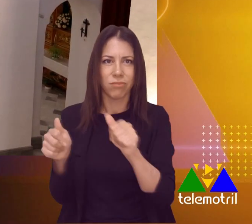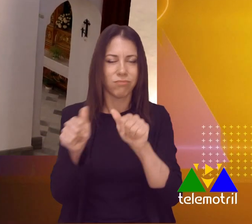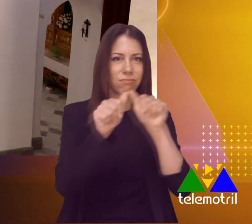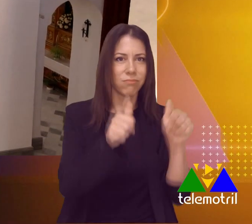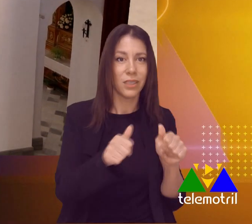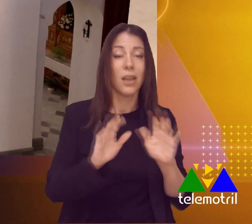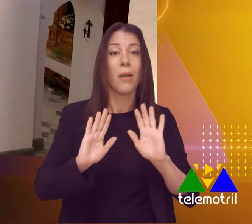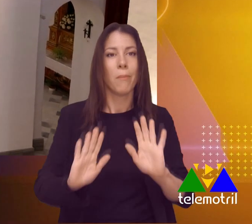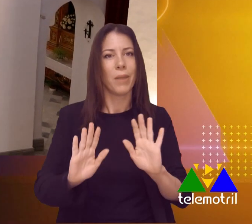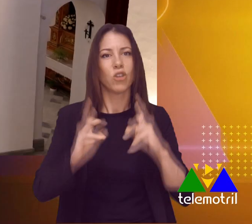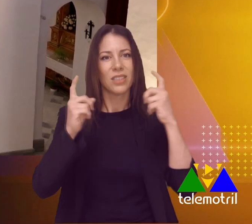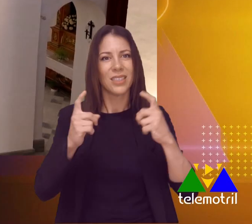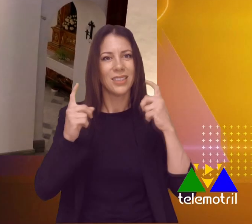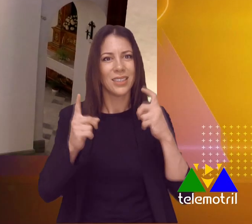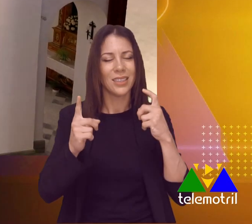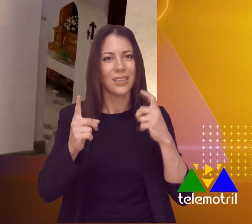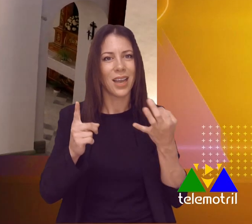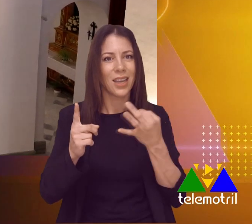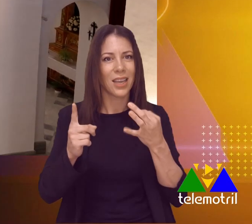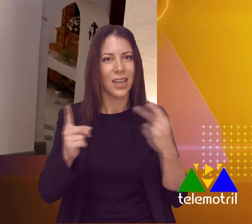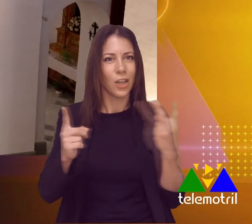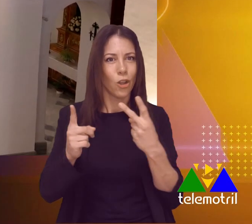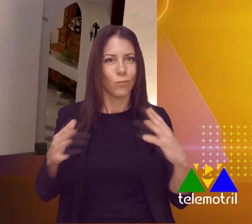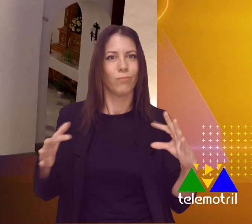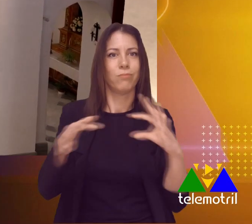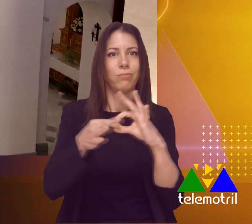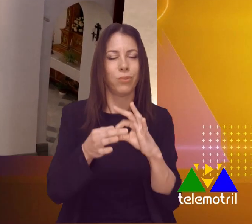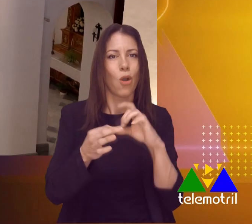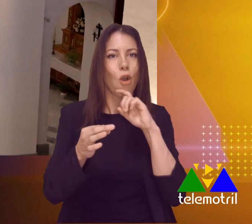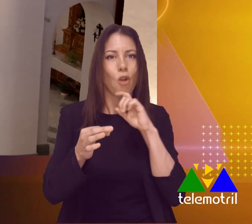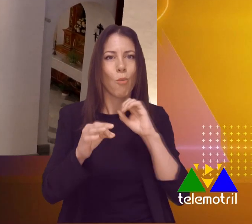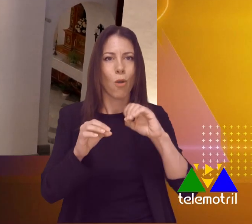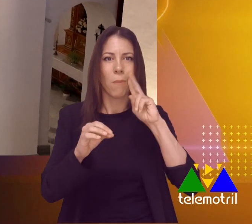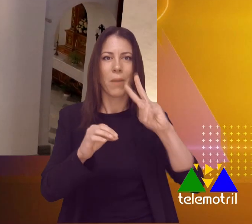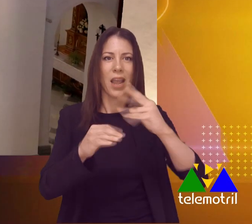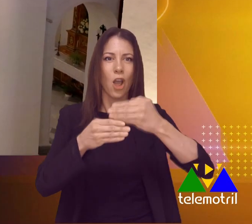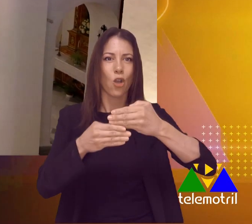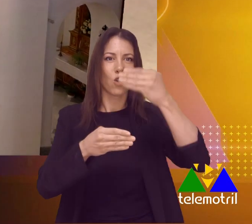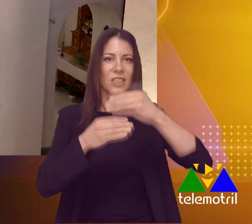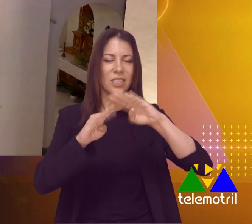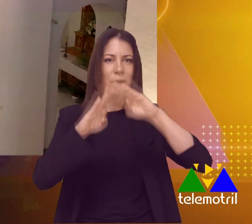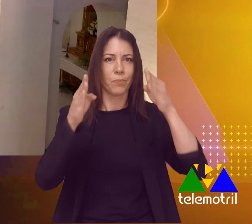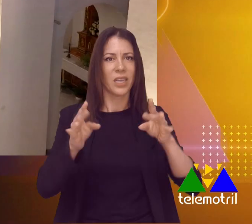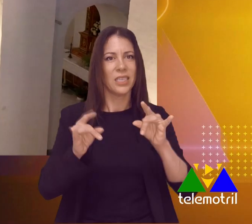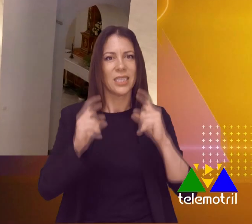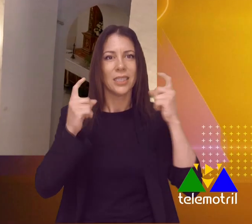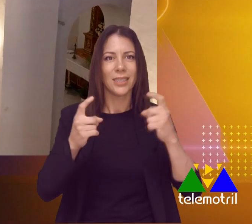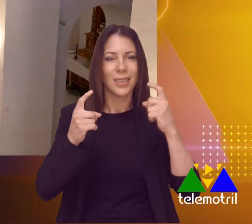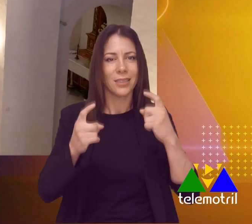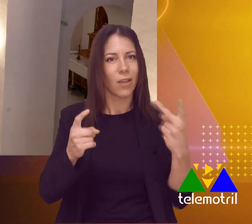Renacimiento, aunque se le intenta dar un poquito de continuidad con la cornisa, de Vico, etcétera, y le da una